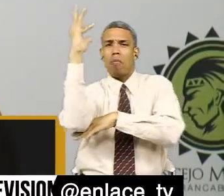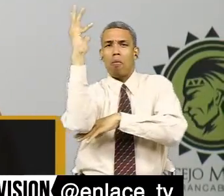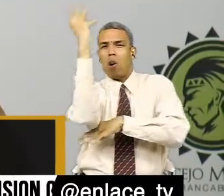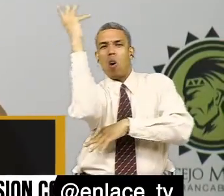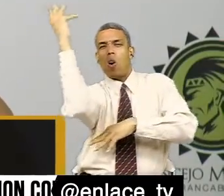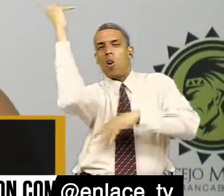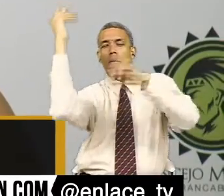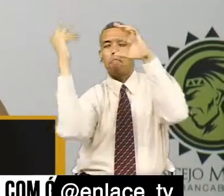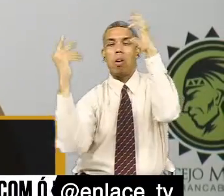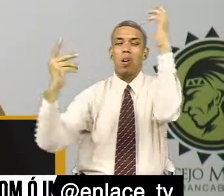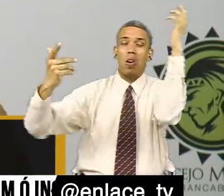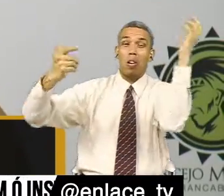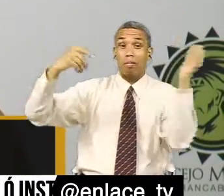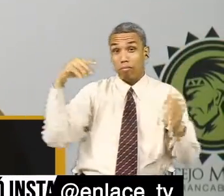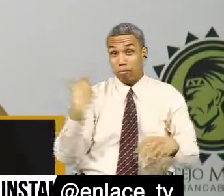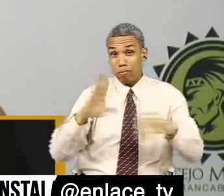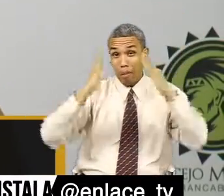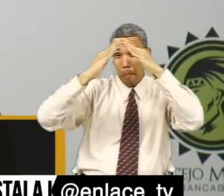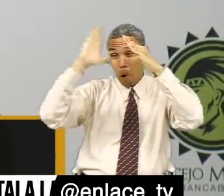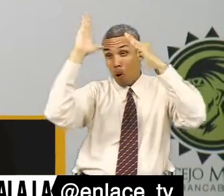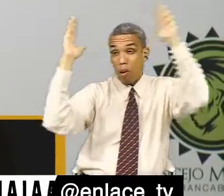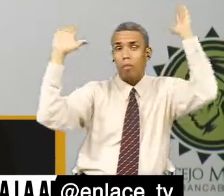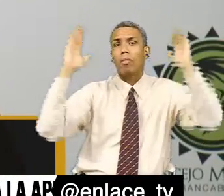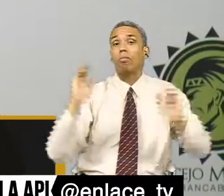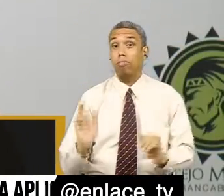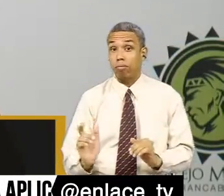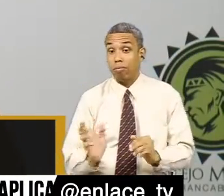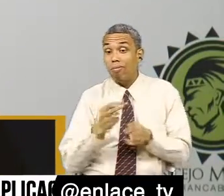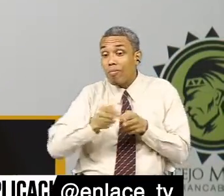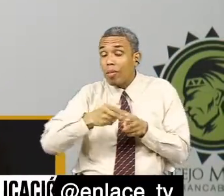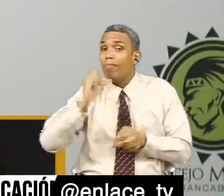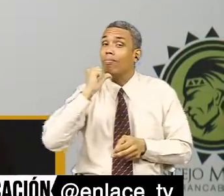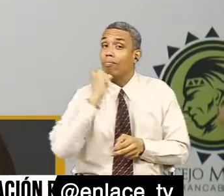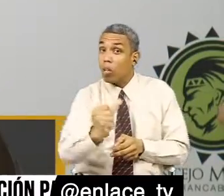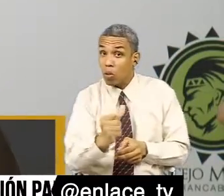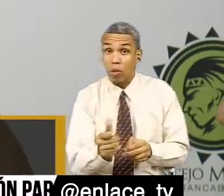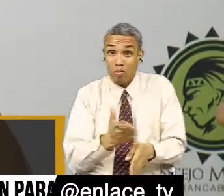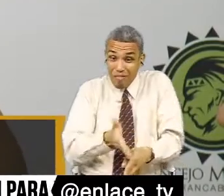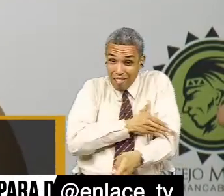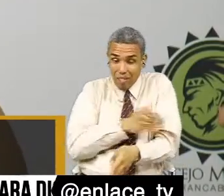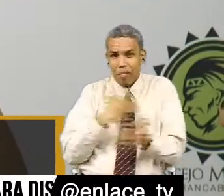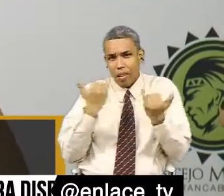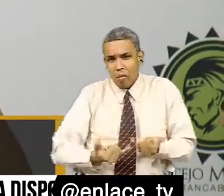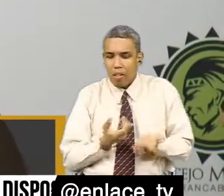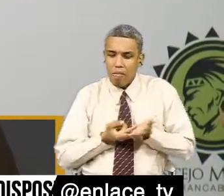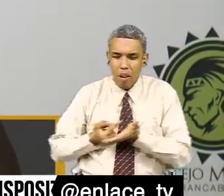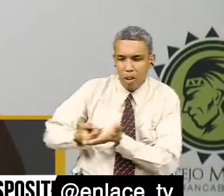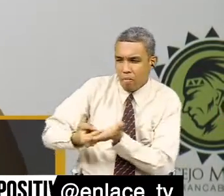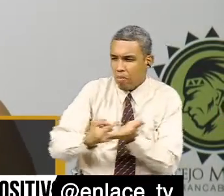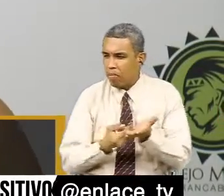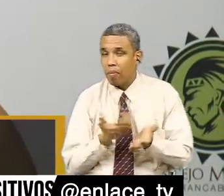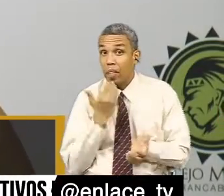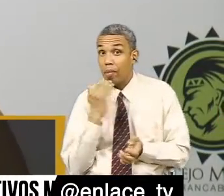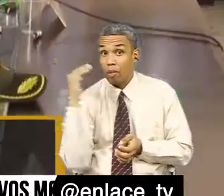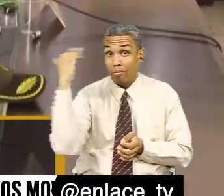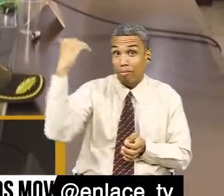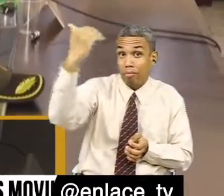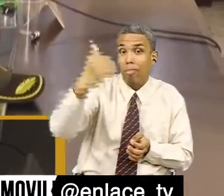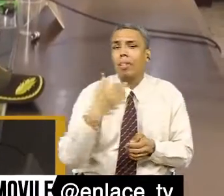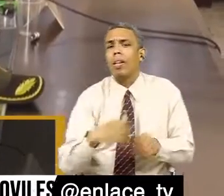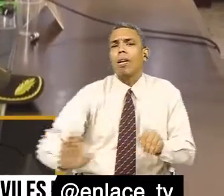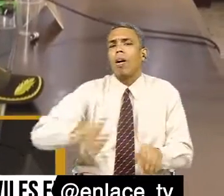No podemos permitir que una vez más Barranca Bermeja se vea inmersa en una crisis ambiental y que pronto más adelante hay inundaciones y enfermedades y todo eso.